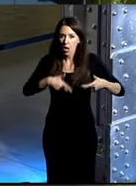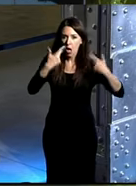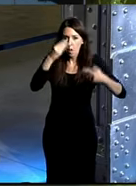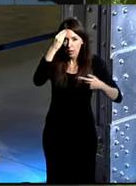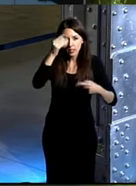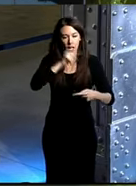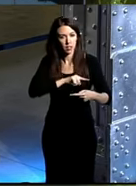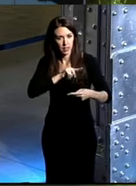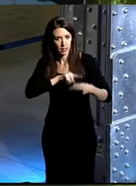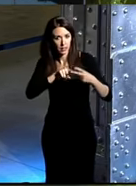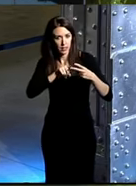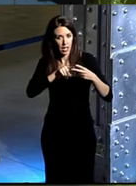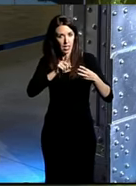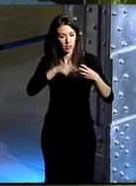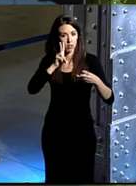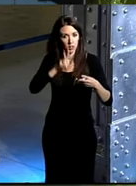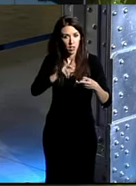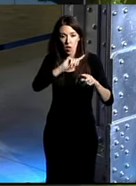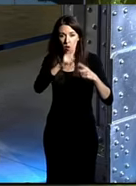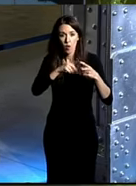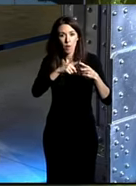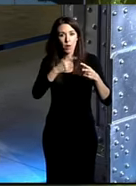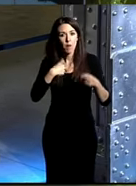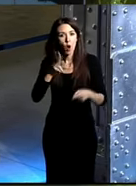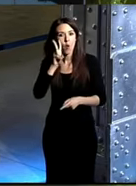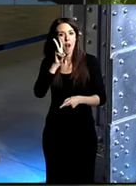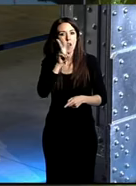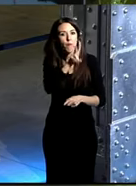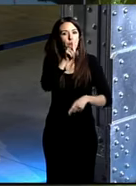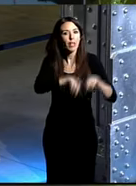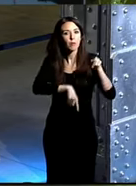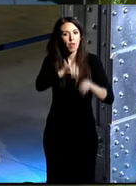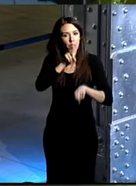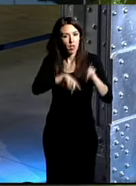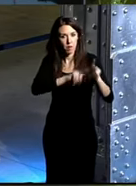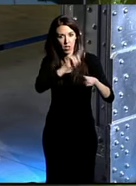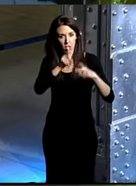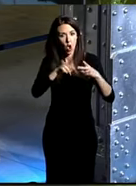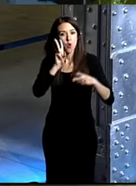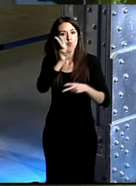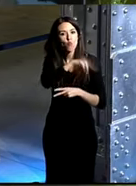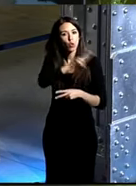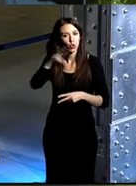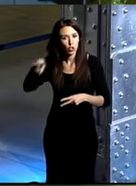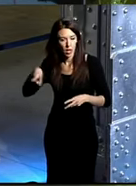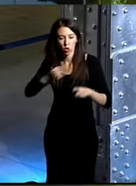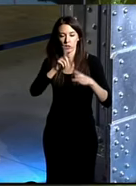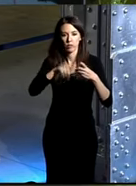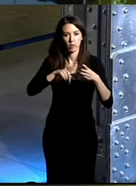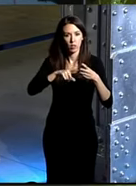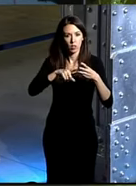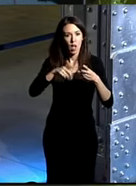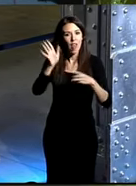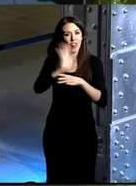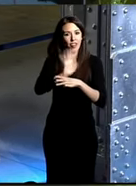permiten sentir, nos permiten mirar. Primer aparato, la perspectiva. Segundo aparato, los museos. Tercer aparato,